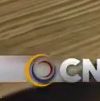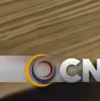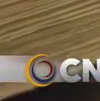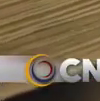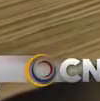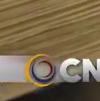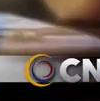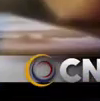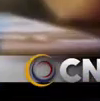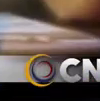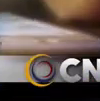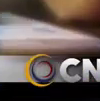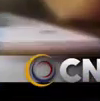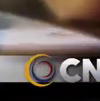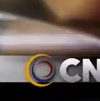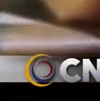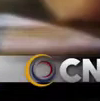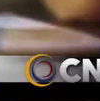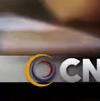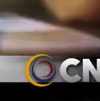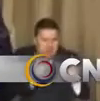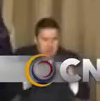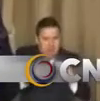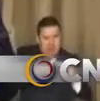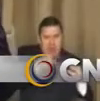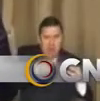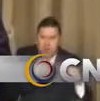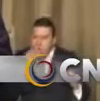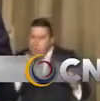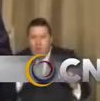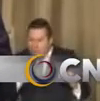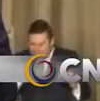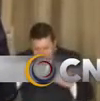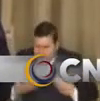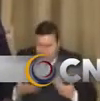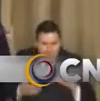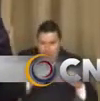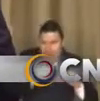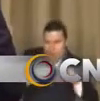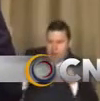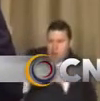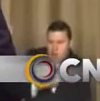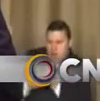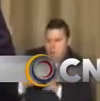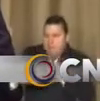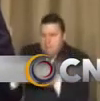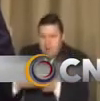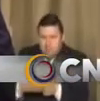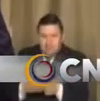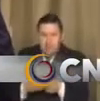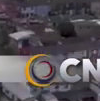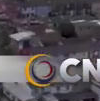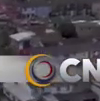punto de girarle, simplemente es que bajen la aplicación. Y ingresando a la página web,